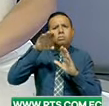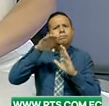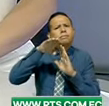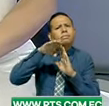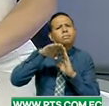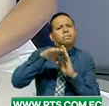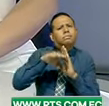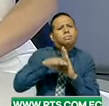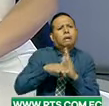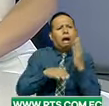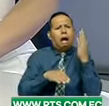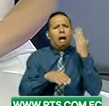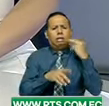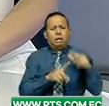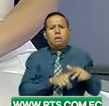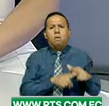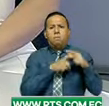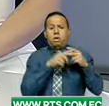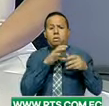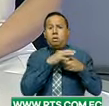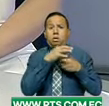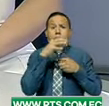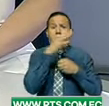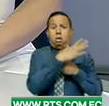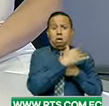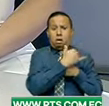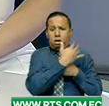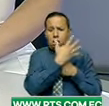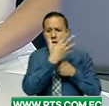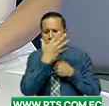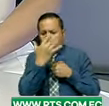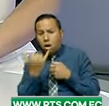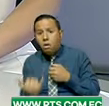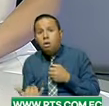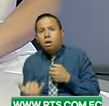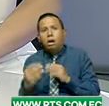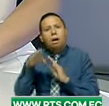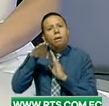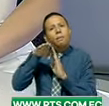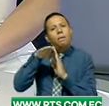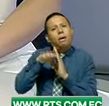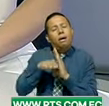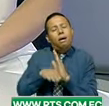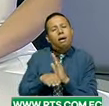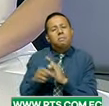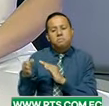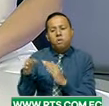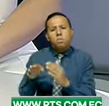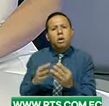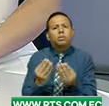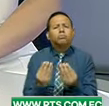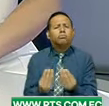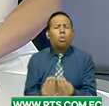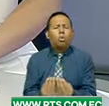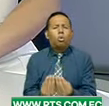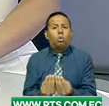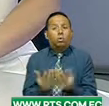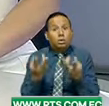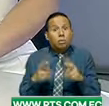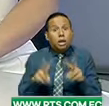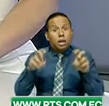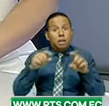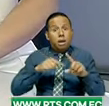desde el inicio de la pandemia. Además, se informó sobre el ranking mundial de vacunación, en donde Ecuador está entre los 10 primeros